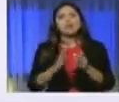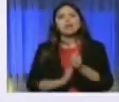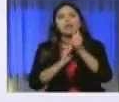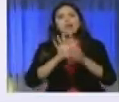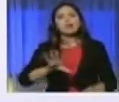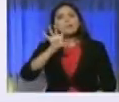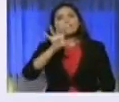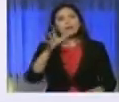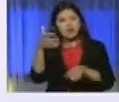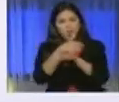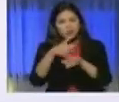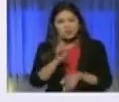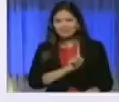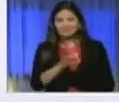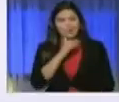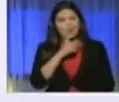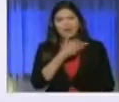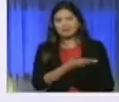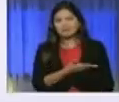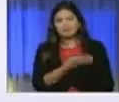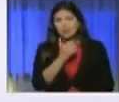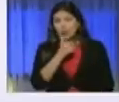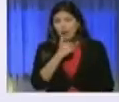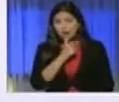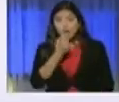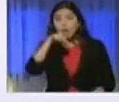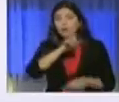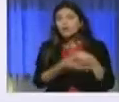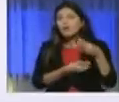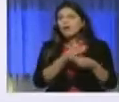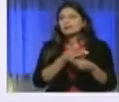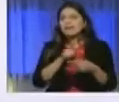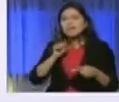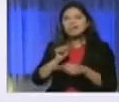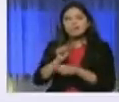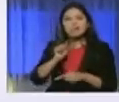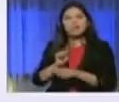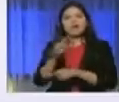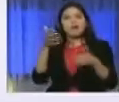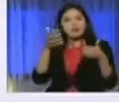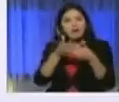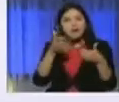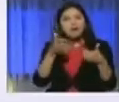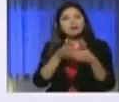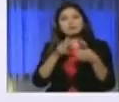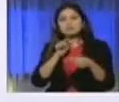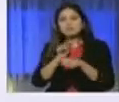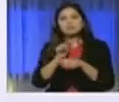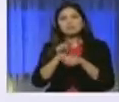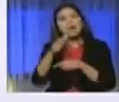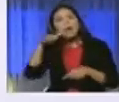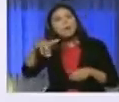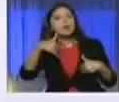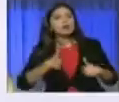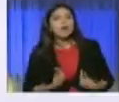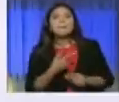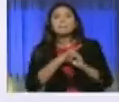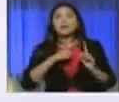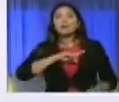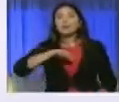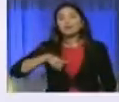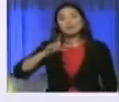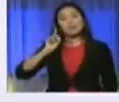No lo tiene. Y lo que hace es una guerra de desgaste permanente. Pero nosotros tenemos que